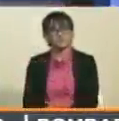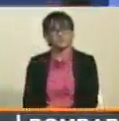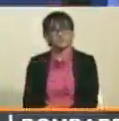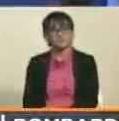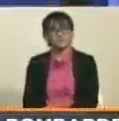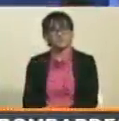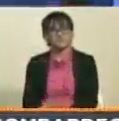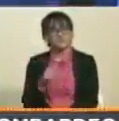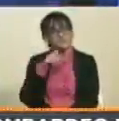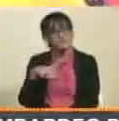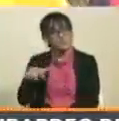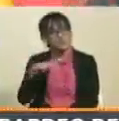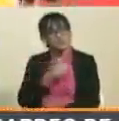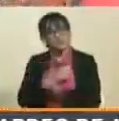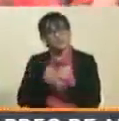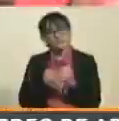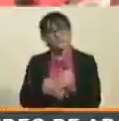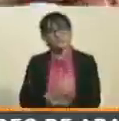¡Vamos, pueblo amado!